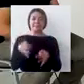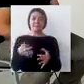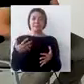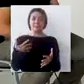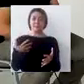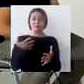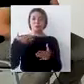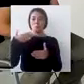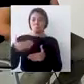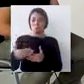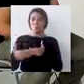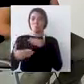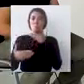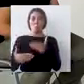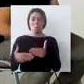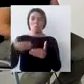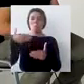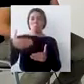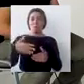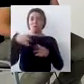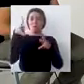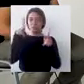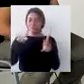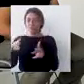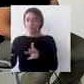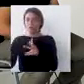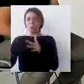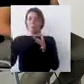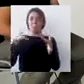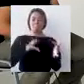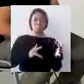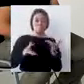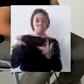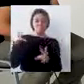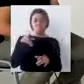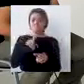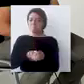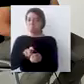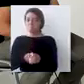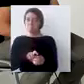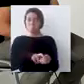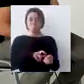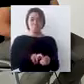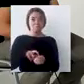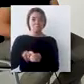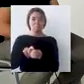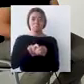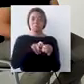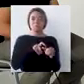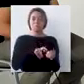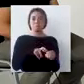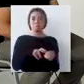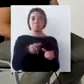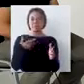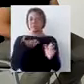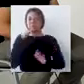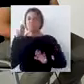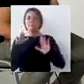fueron llegando personas. En este momento los asistentes son sobre